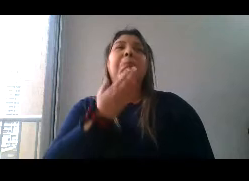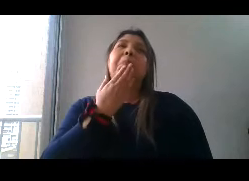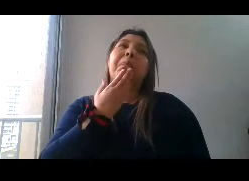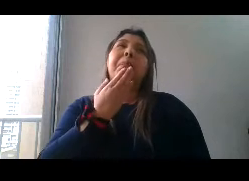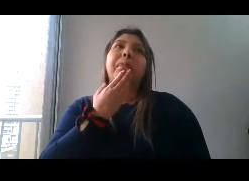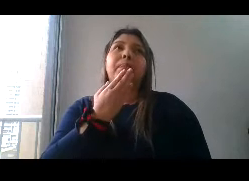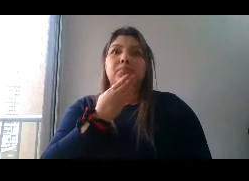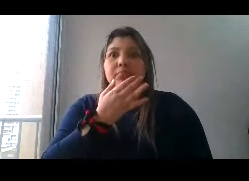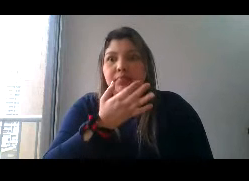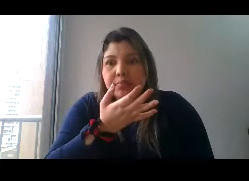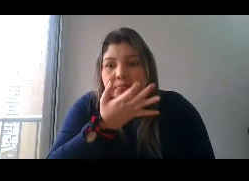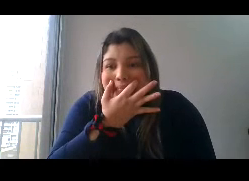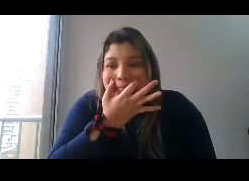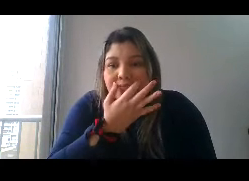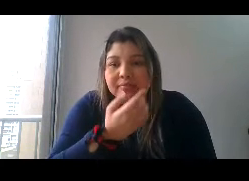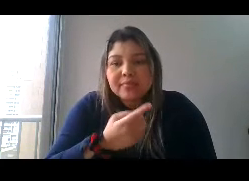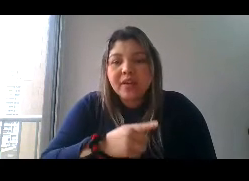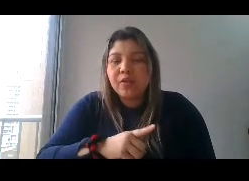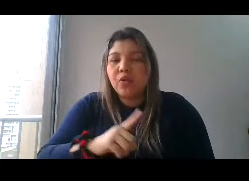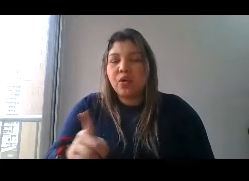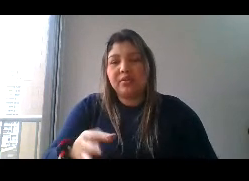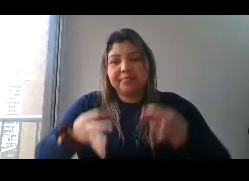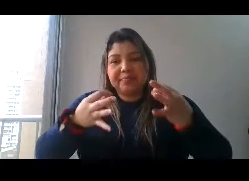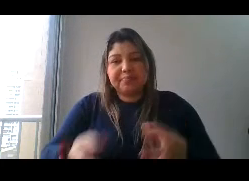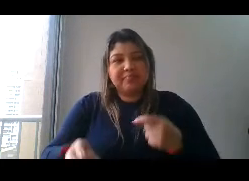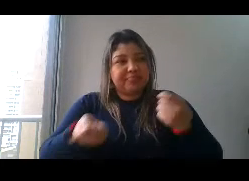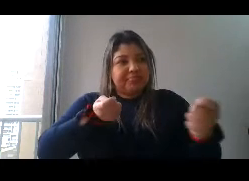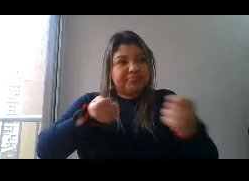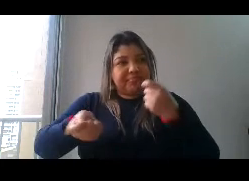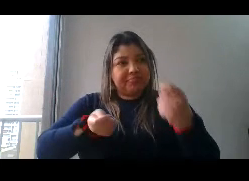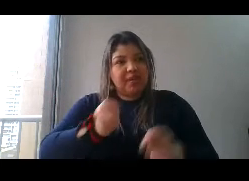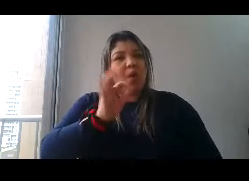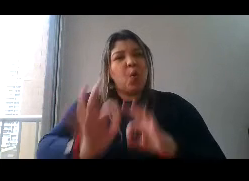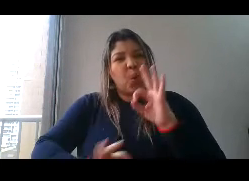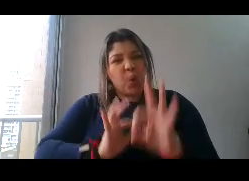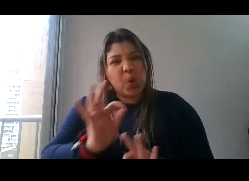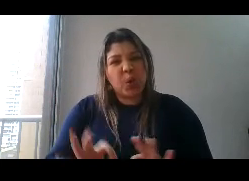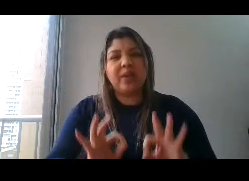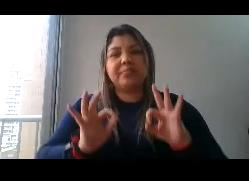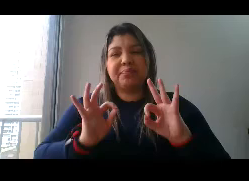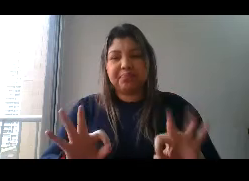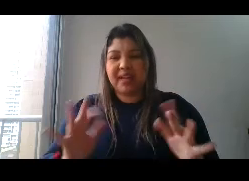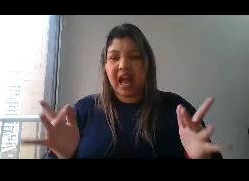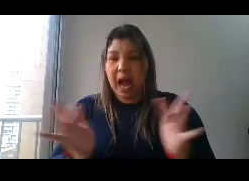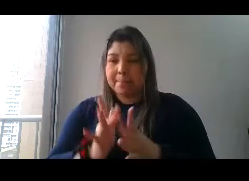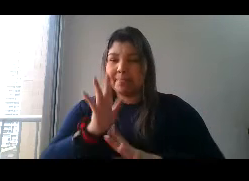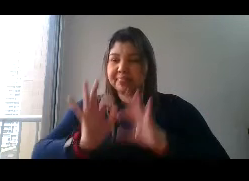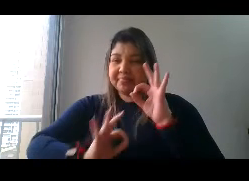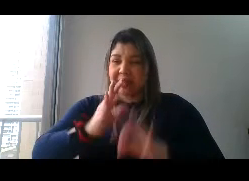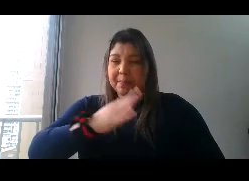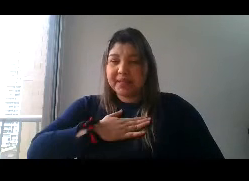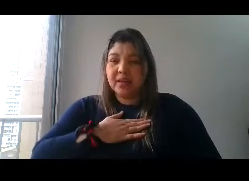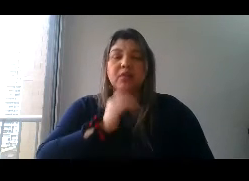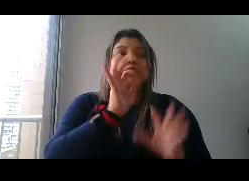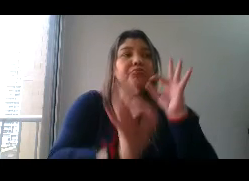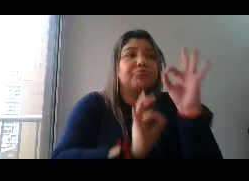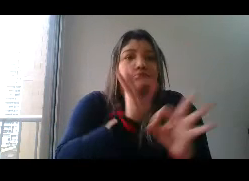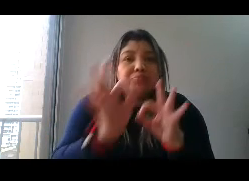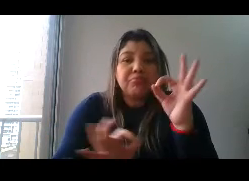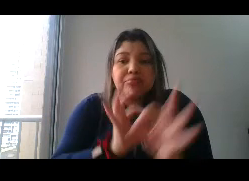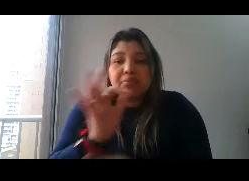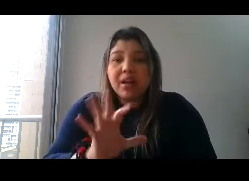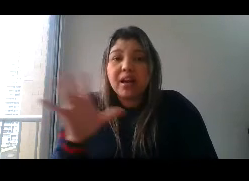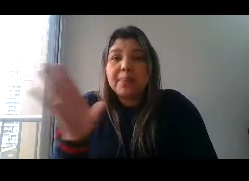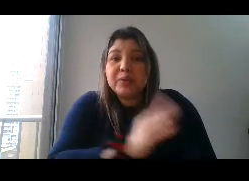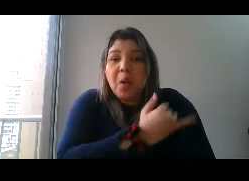resulta que la protección no es tan adecuada para él, pero tampoco es adecuada para los otros pacientes o para los pacientes que se